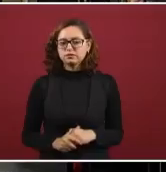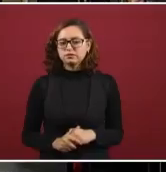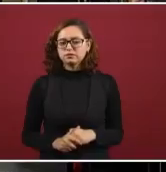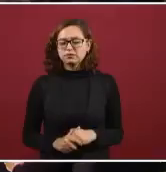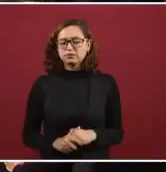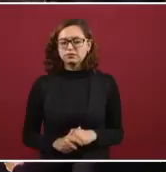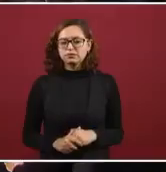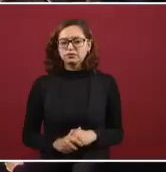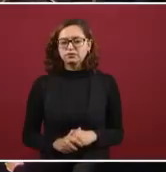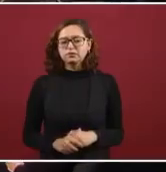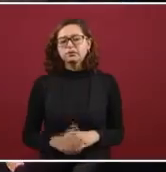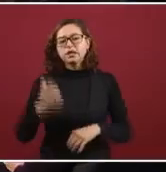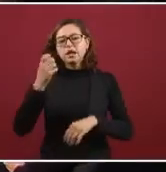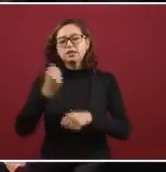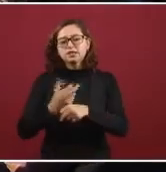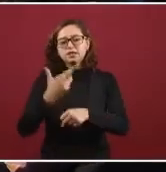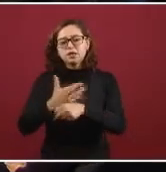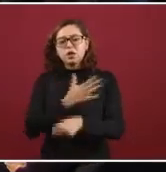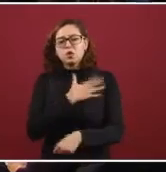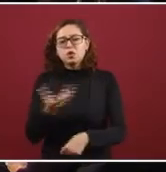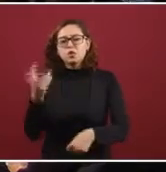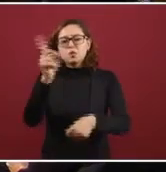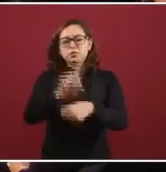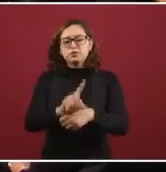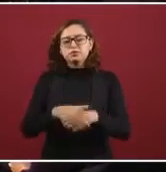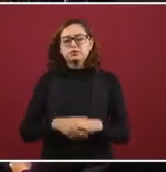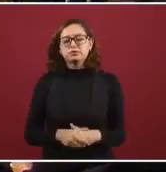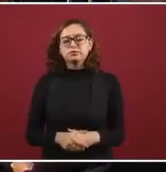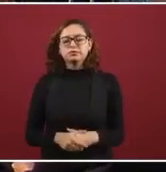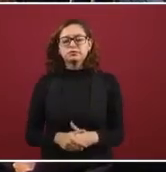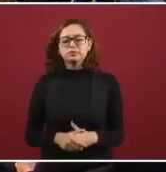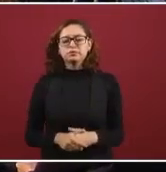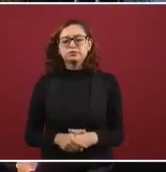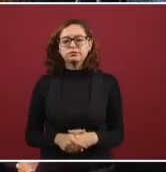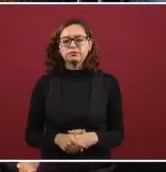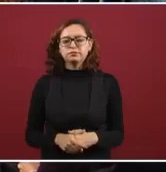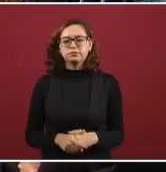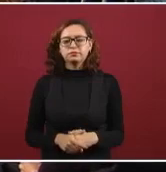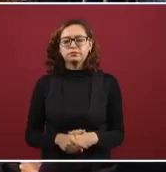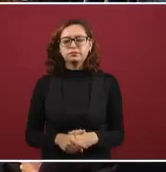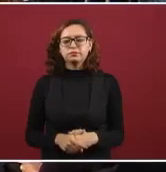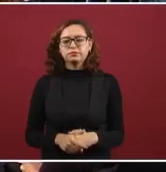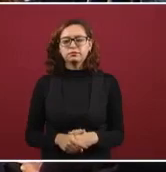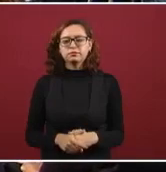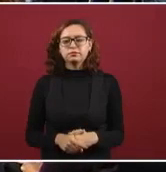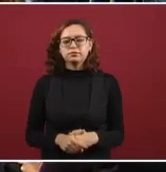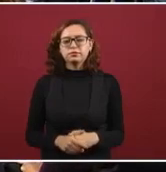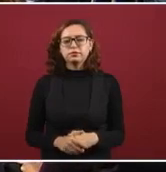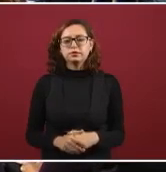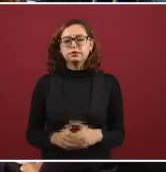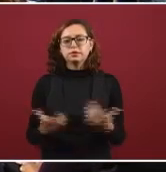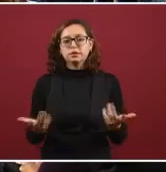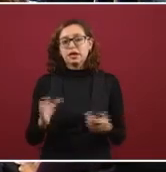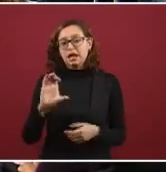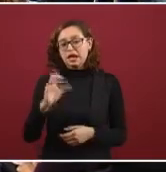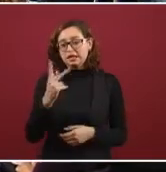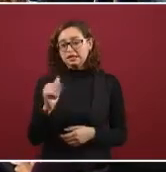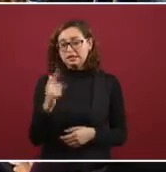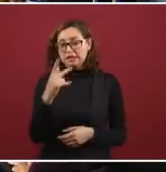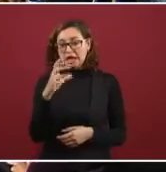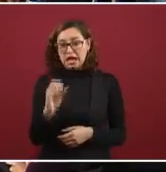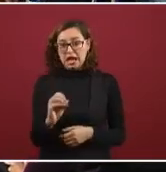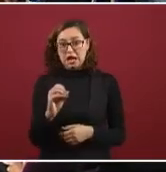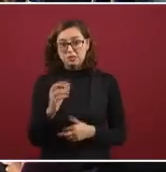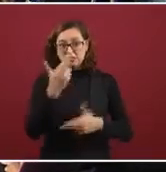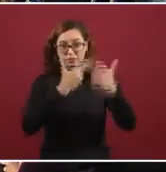Señor secretario, buenos días. Isabel Arvide. ¿No sería más fácil que regresáramos al Chapo para conseguir todo el dinero que tiene?